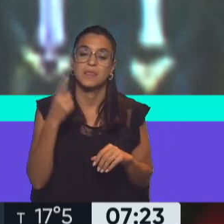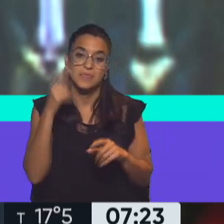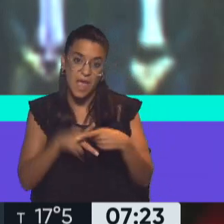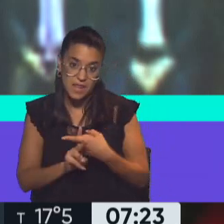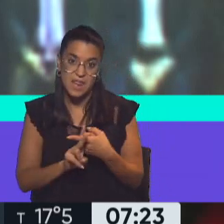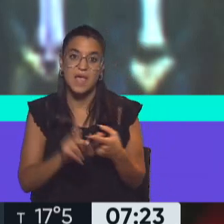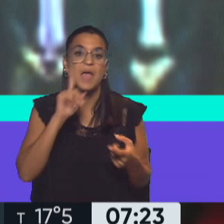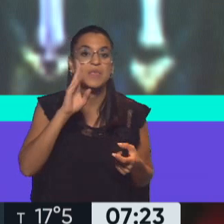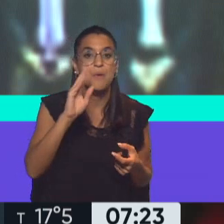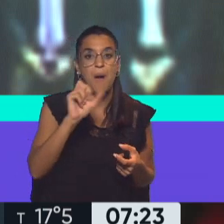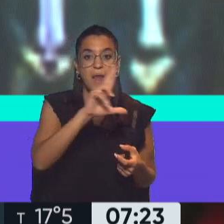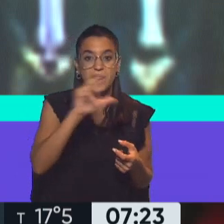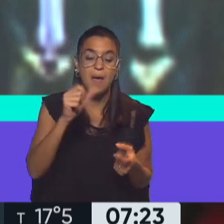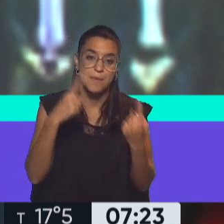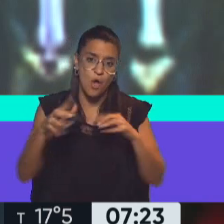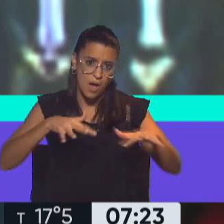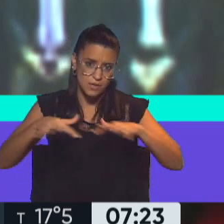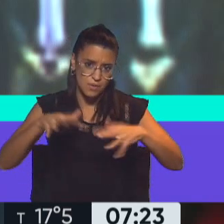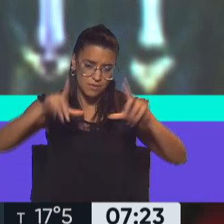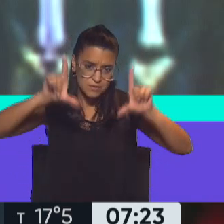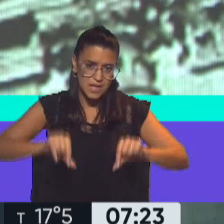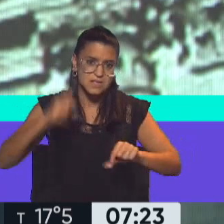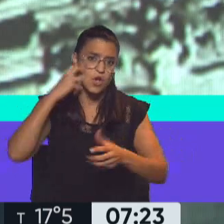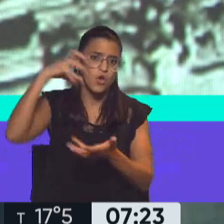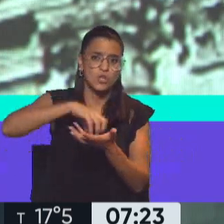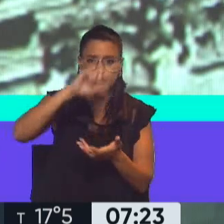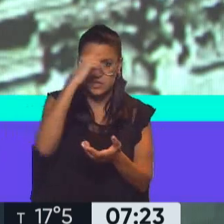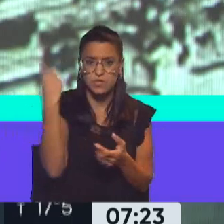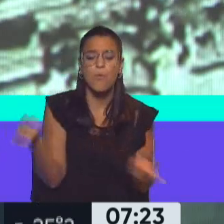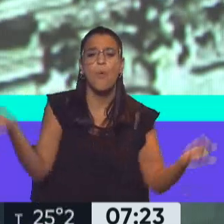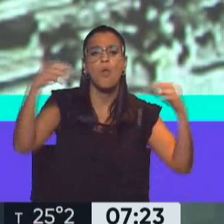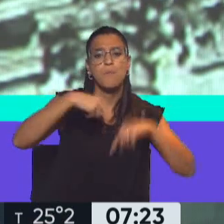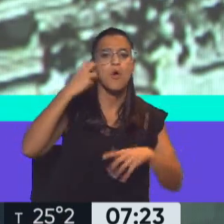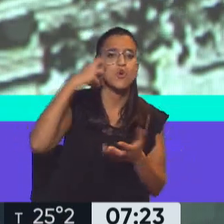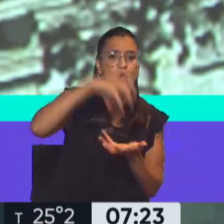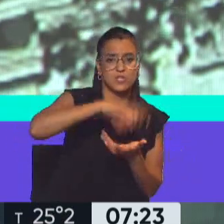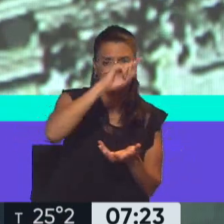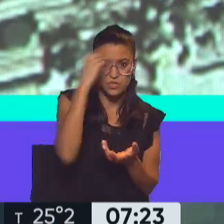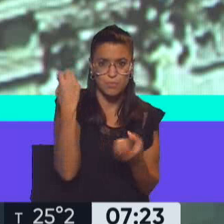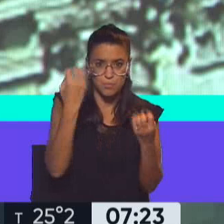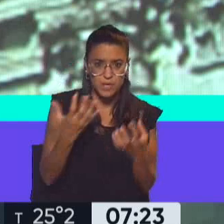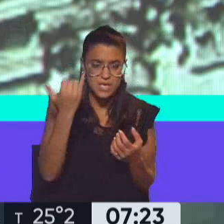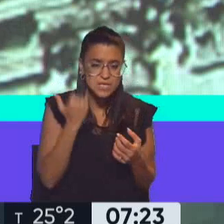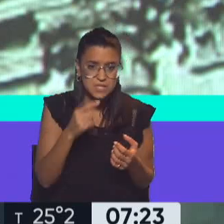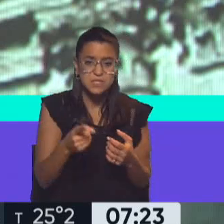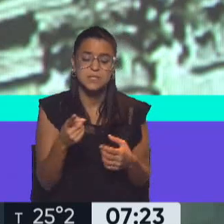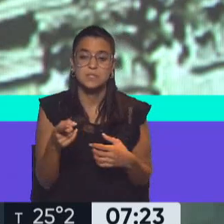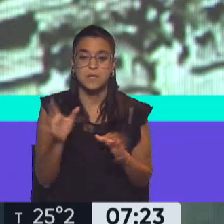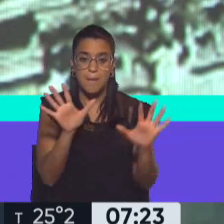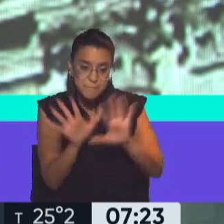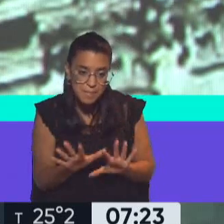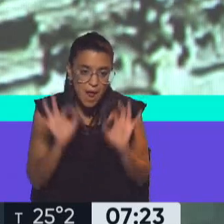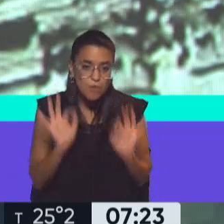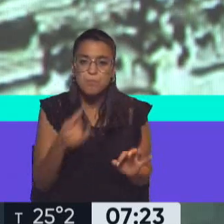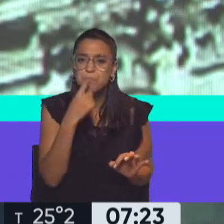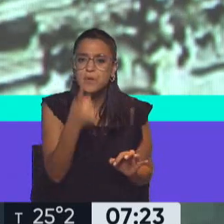convocatoria, pero bueno, la actividad intensa en el Congreso Nacional. Vero, y volvemos al Congreso Nacional porque ya intuimos, está todo preparado y